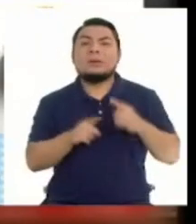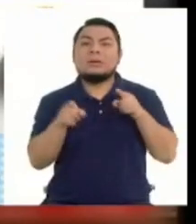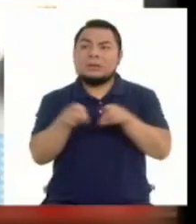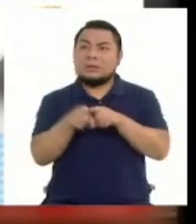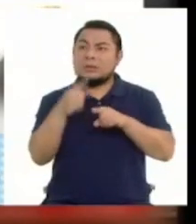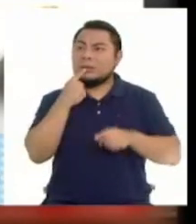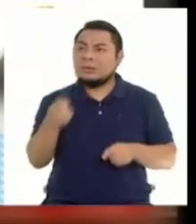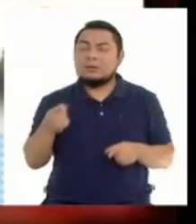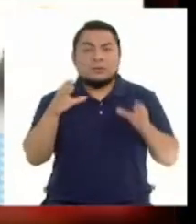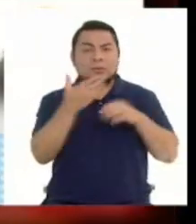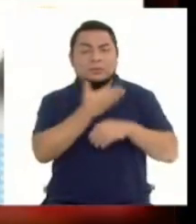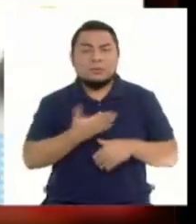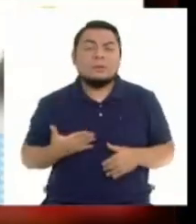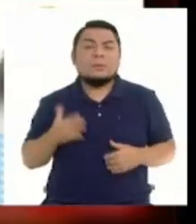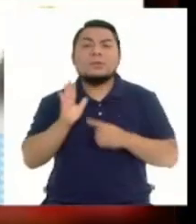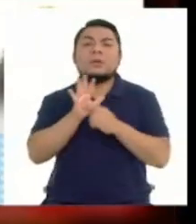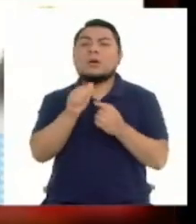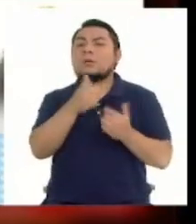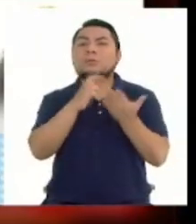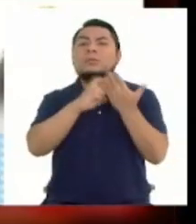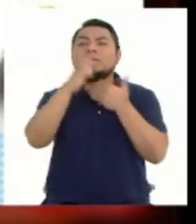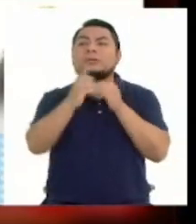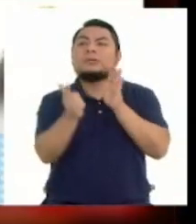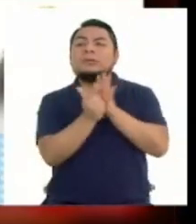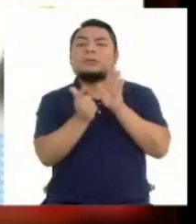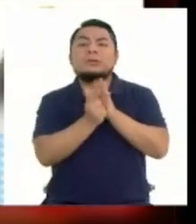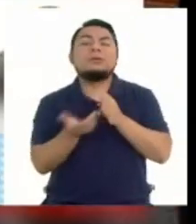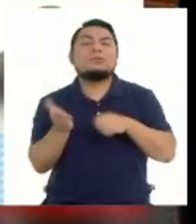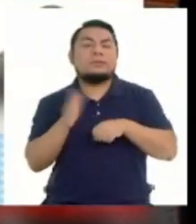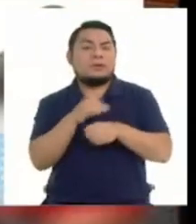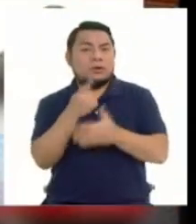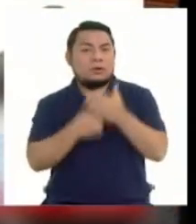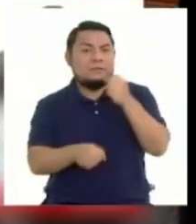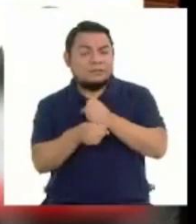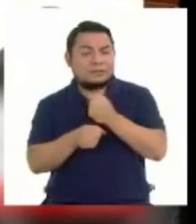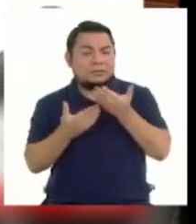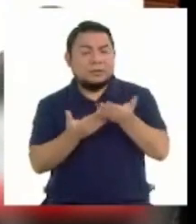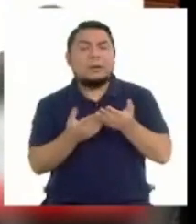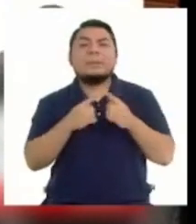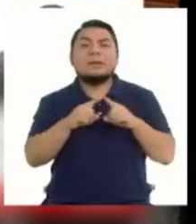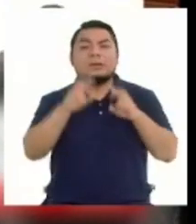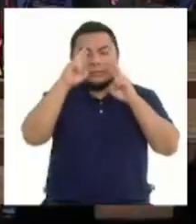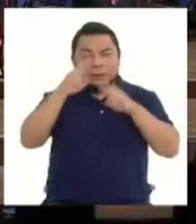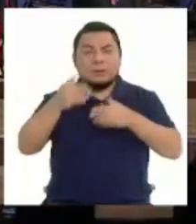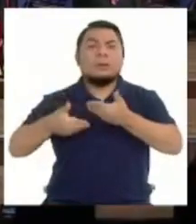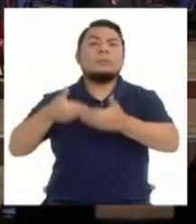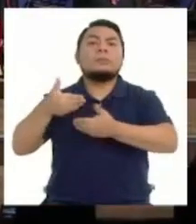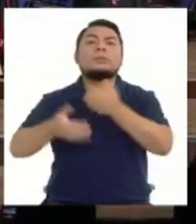anunció que el ejecutivo presentará otro proyecto de ley sobre la cuestión de confianza pero respetando el procedimiento jurídico